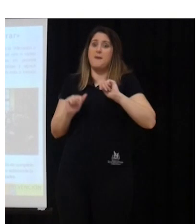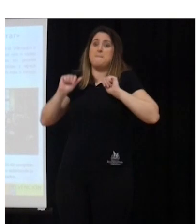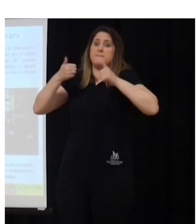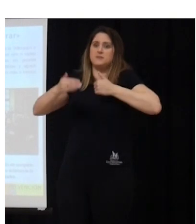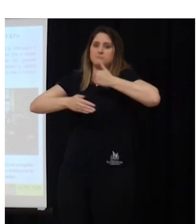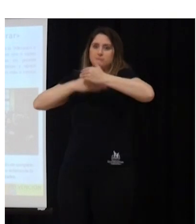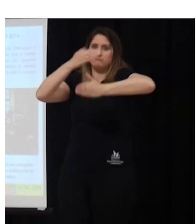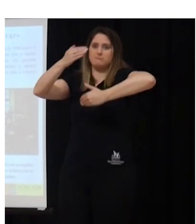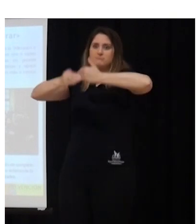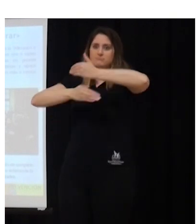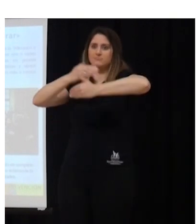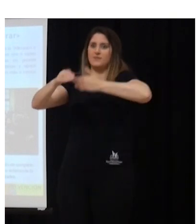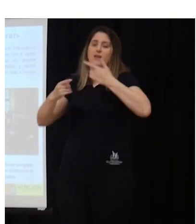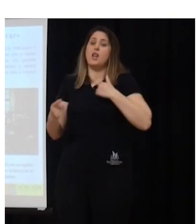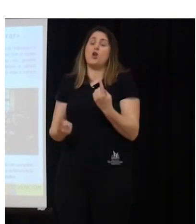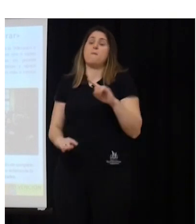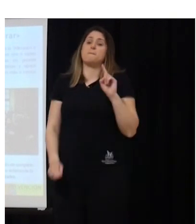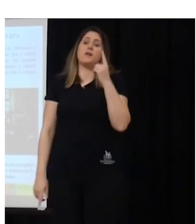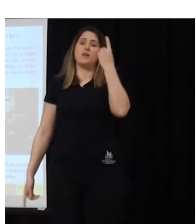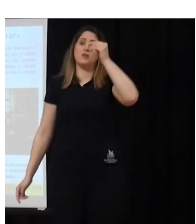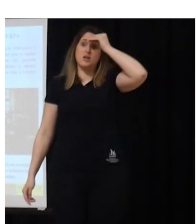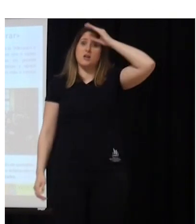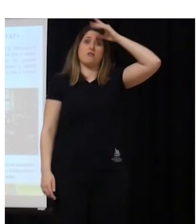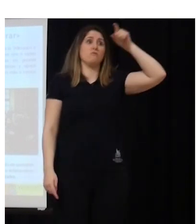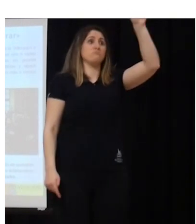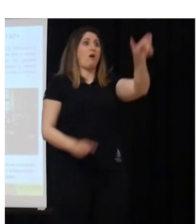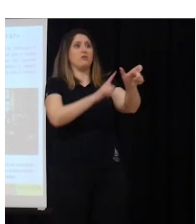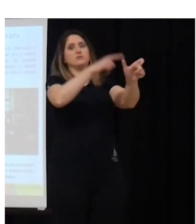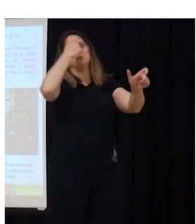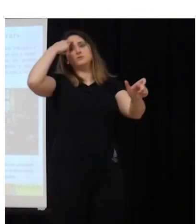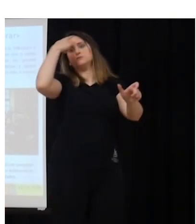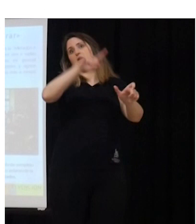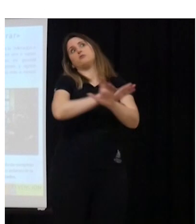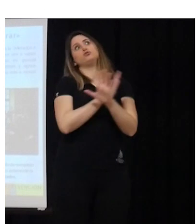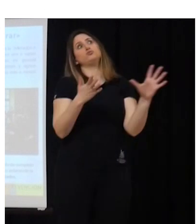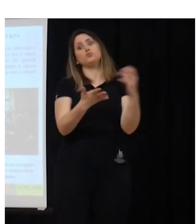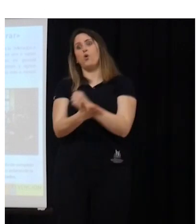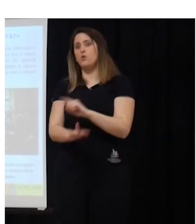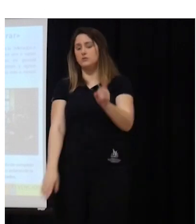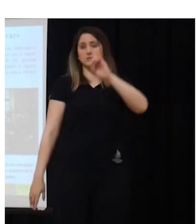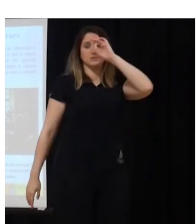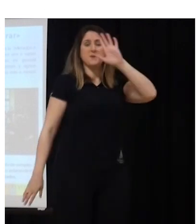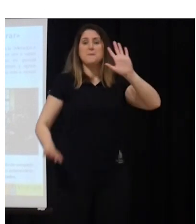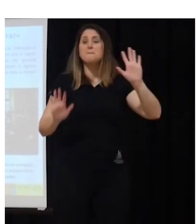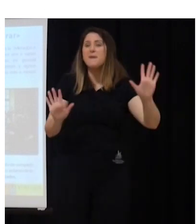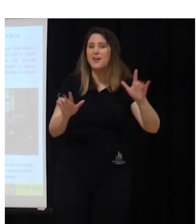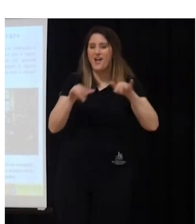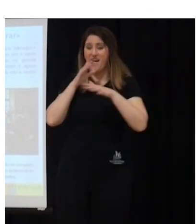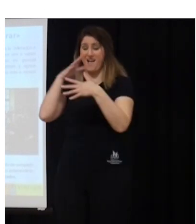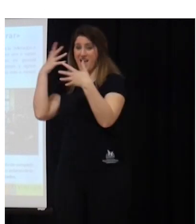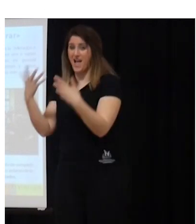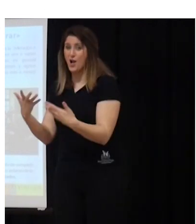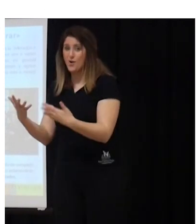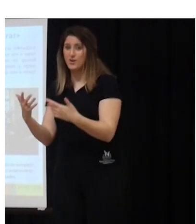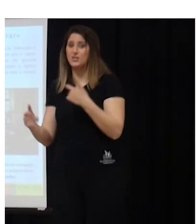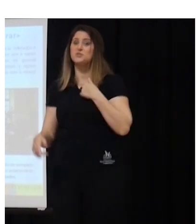tener un médico que fuese un genio. Este lo sabe todo. Es espectacular. Sin embargo, hoy en día,